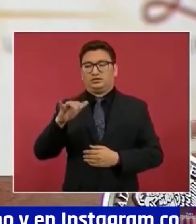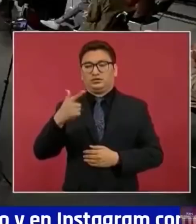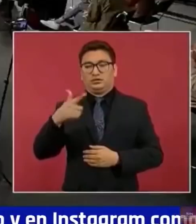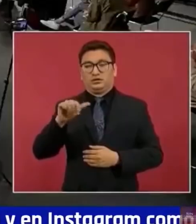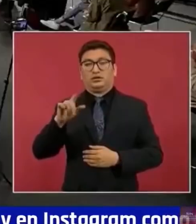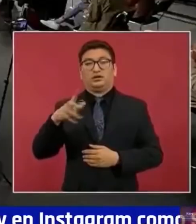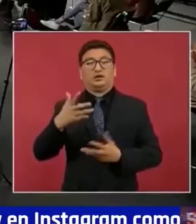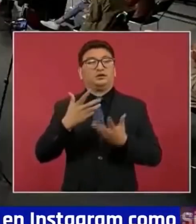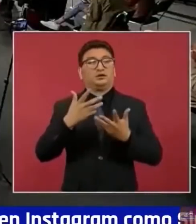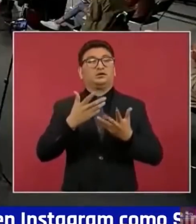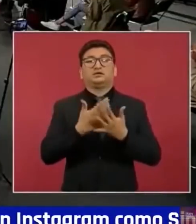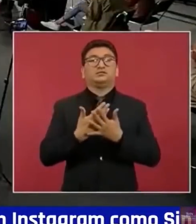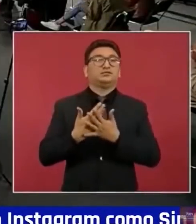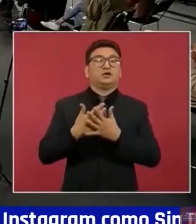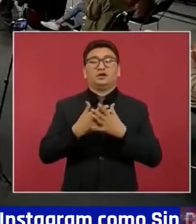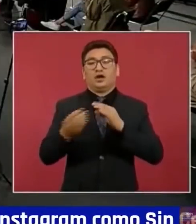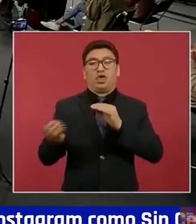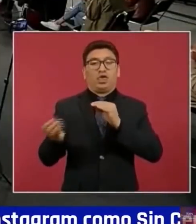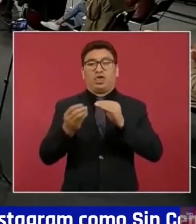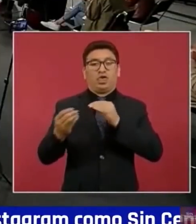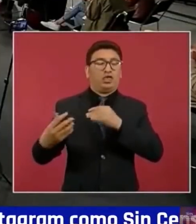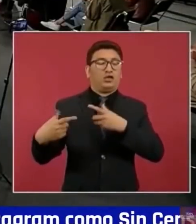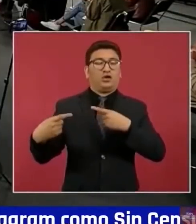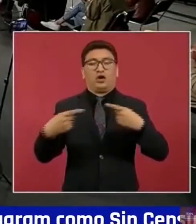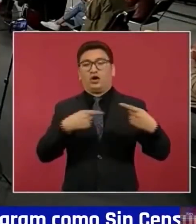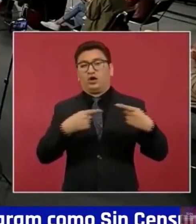hubiese enfrentamientos. Esta